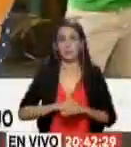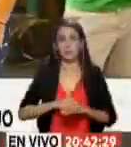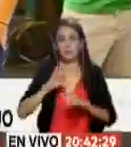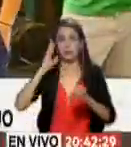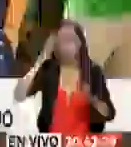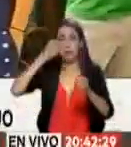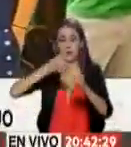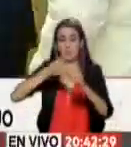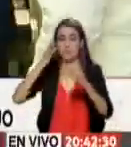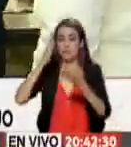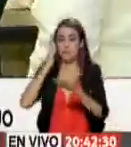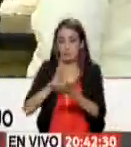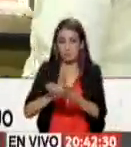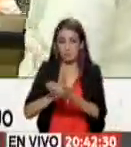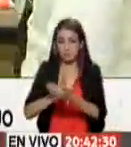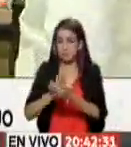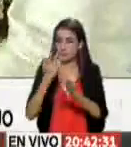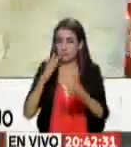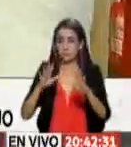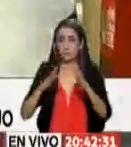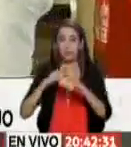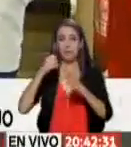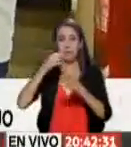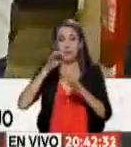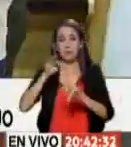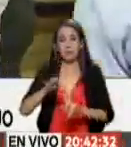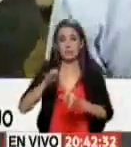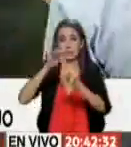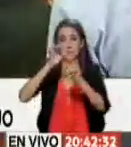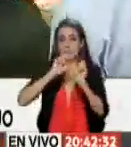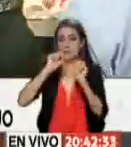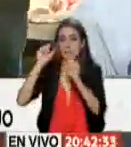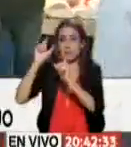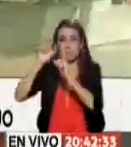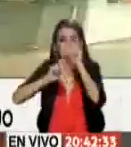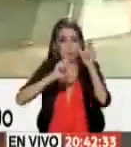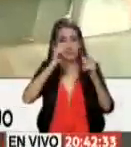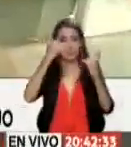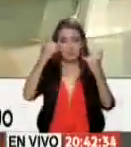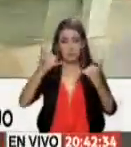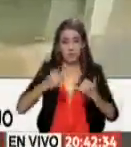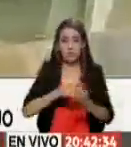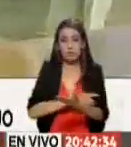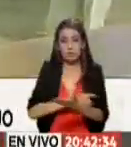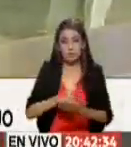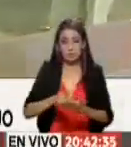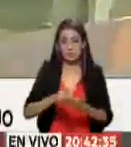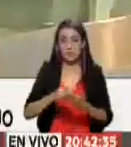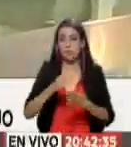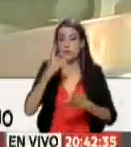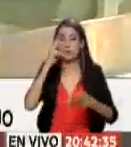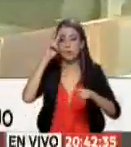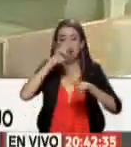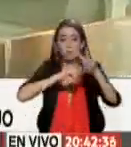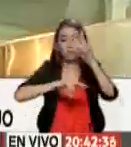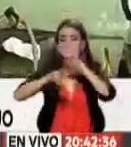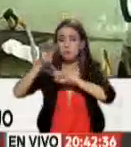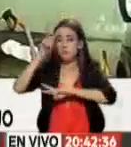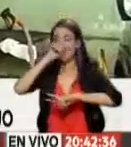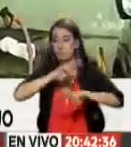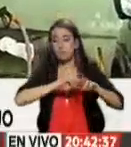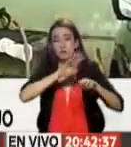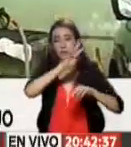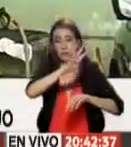de erradicar la explotación laboral, en especial contra migrantes, tan solo en esta semana se han realizado más de